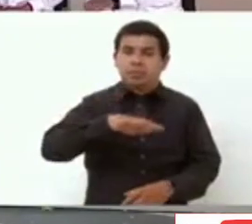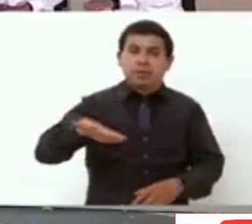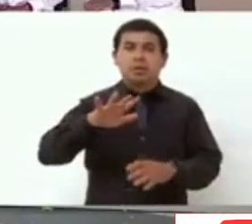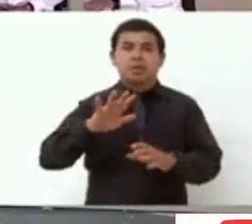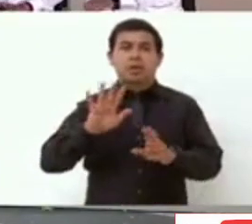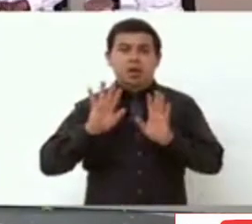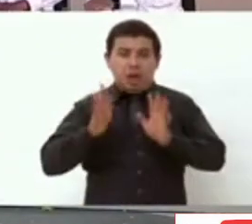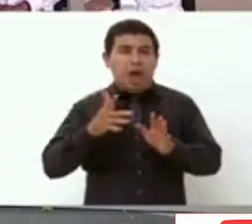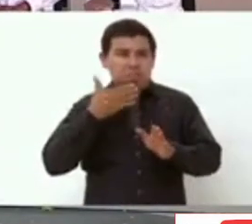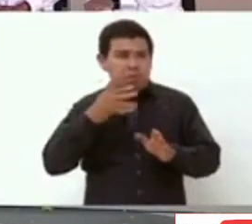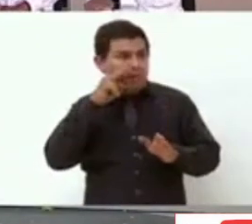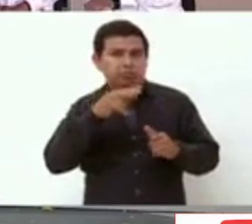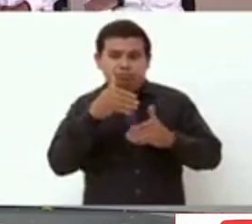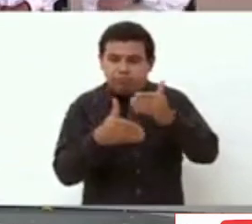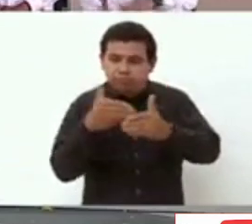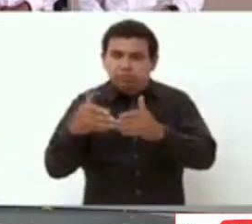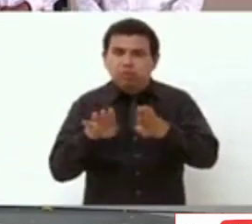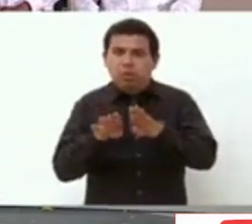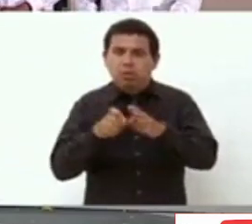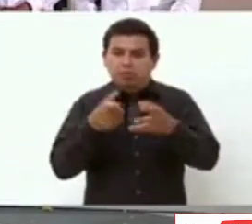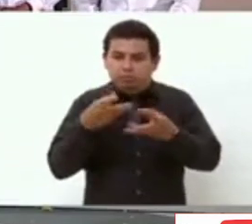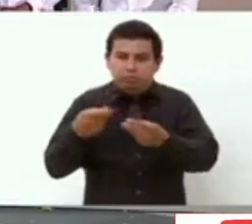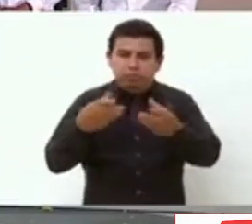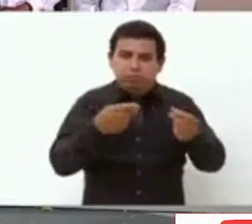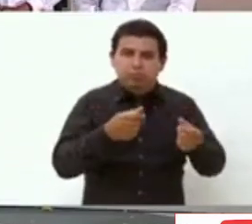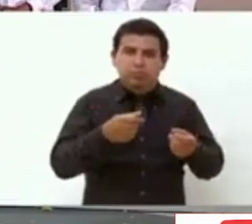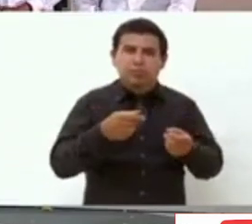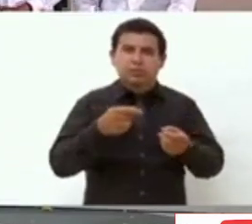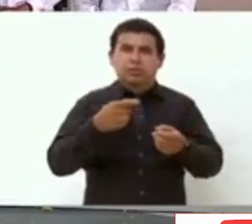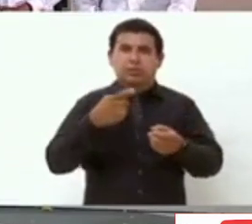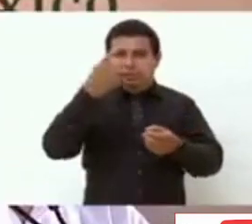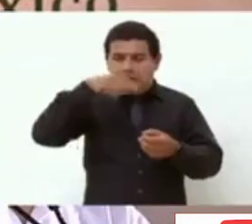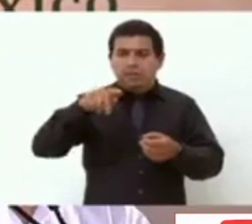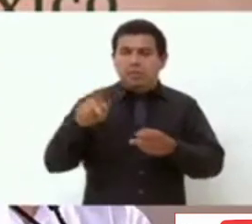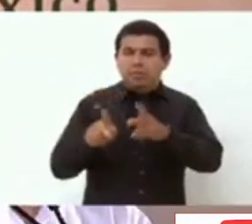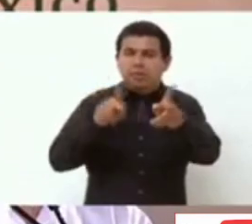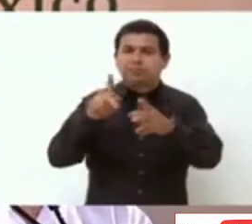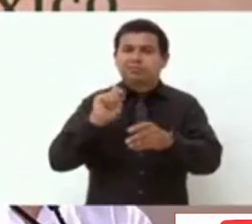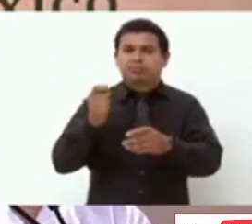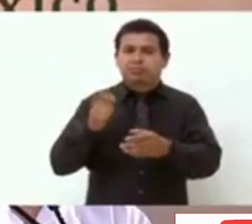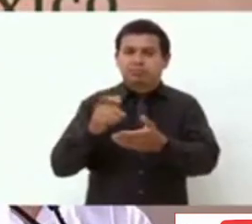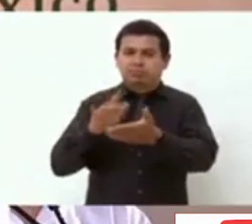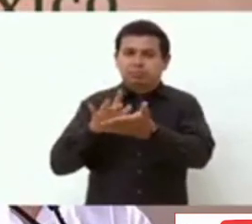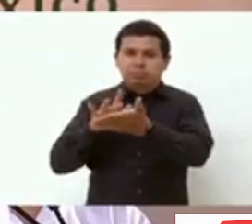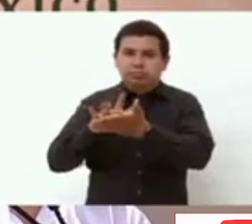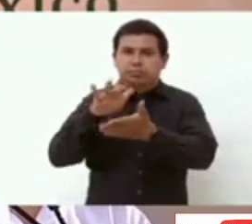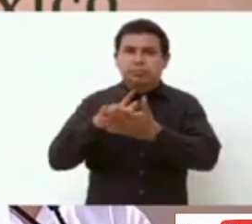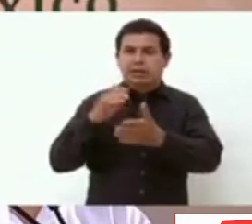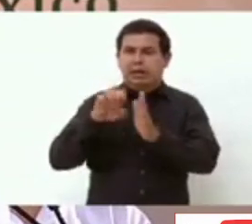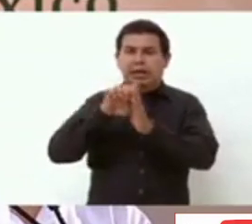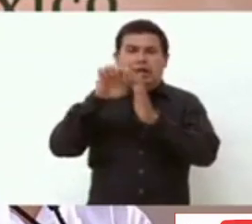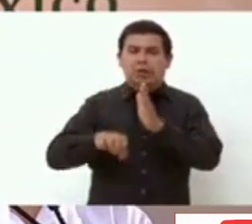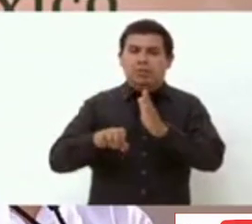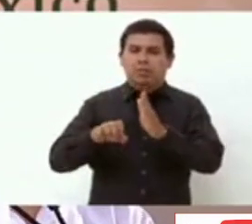manifestando las cosas, de acuerdo a lo recibido en los primeros meses de enero a